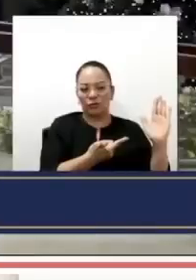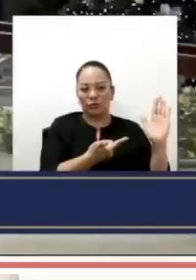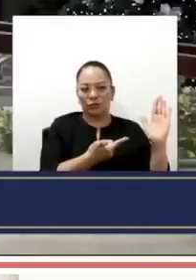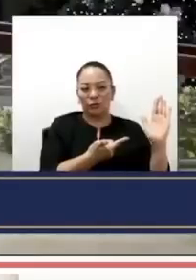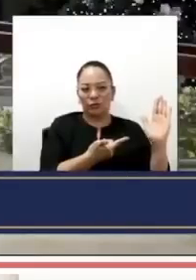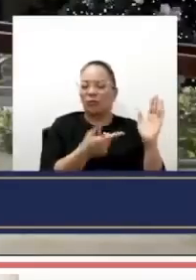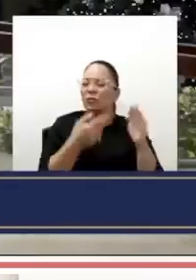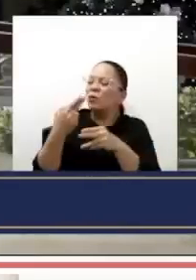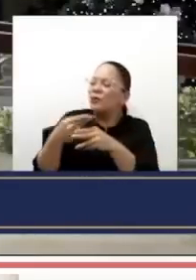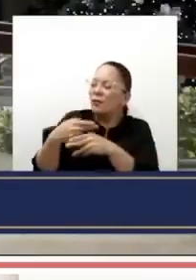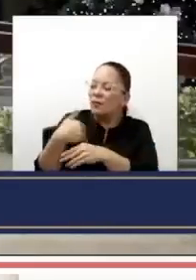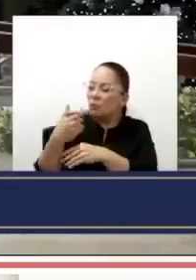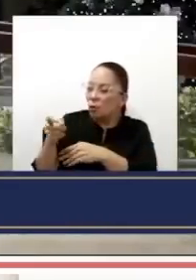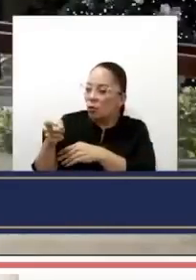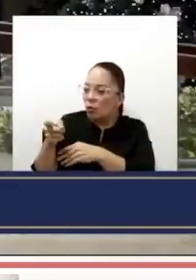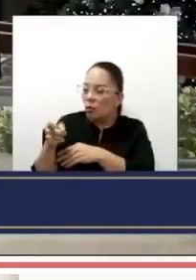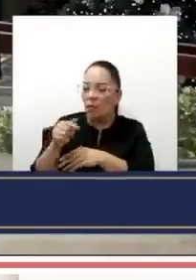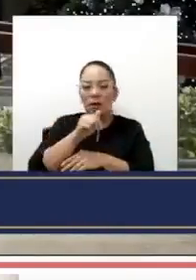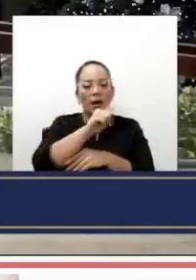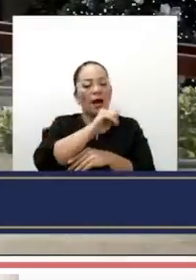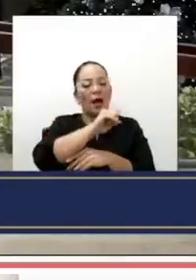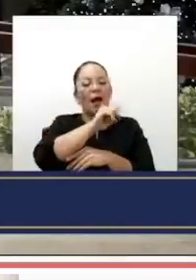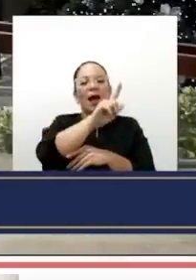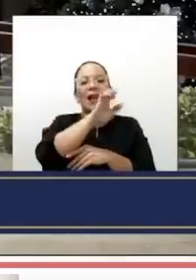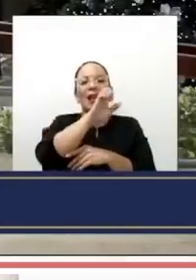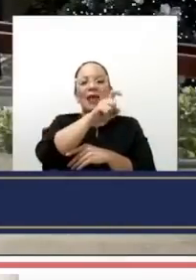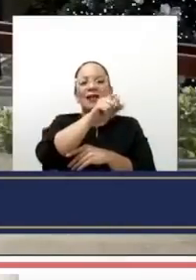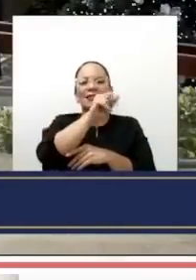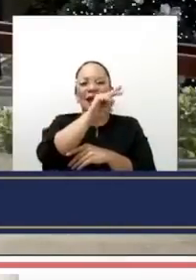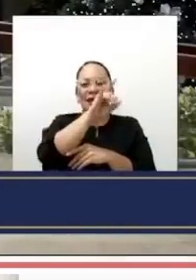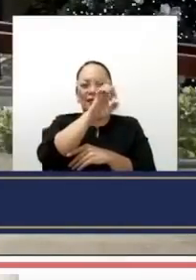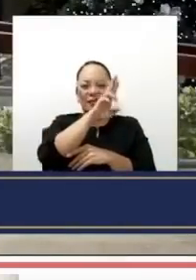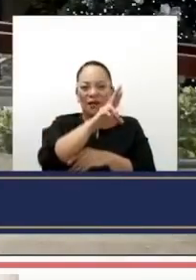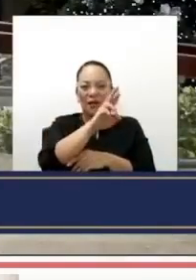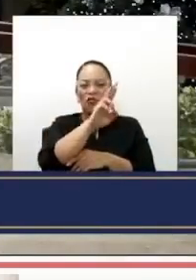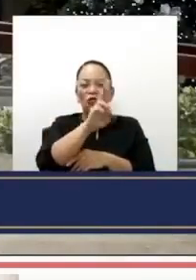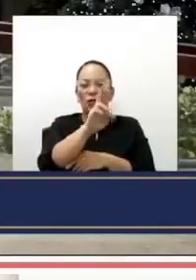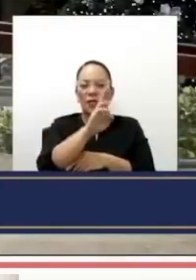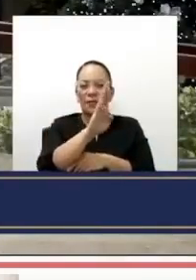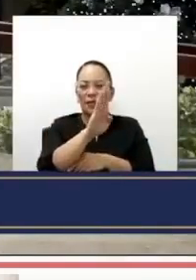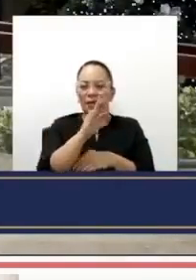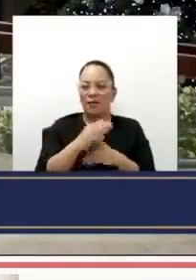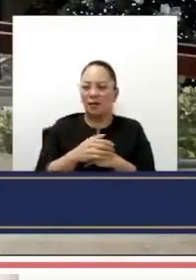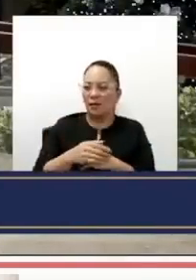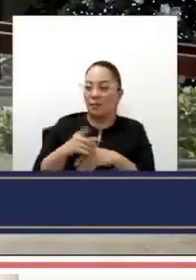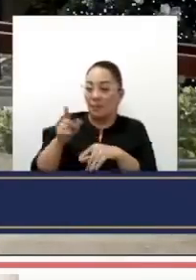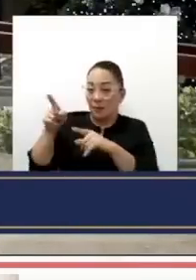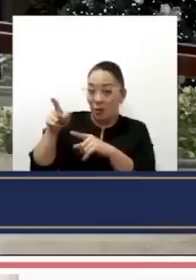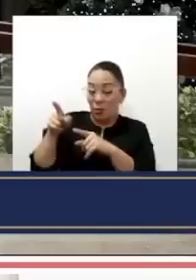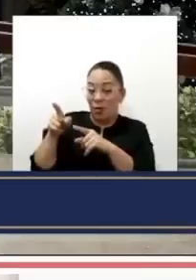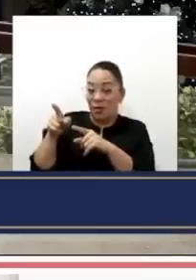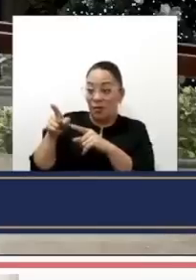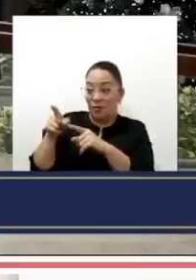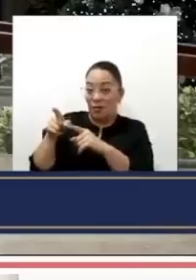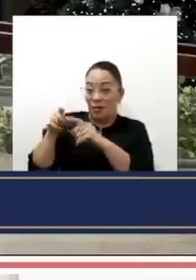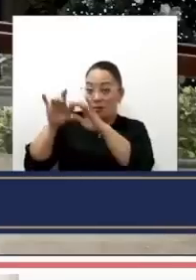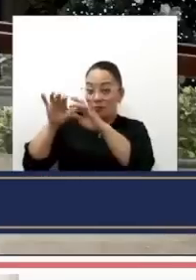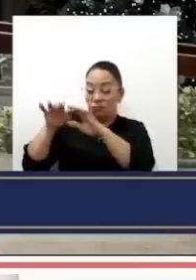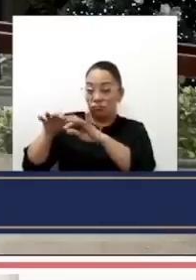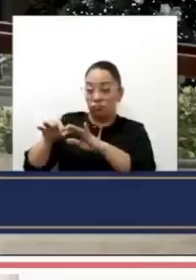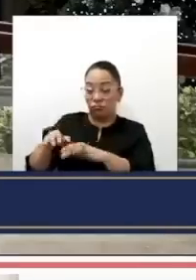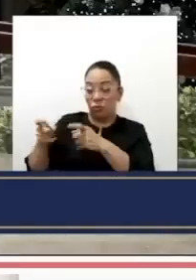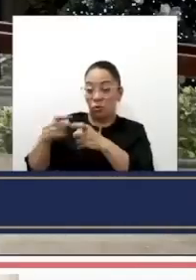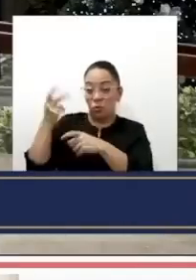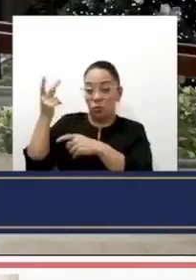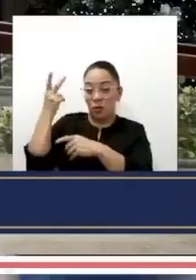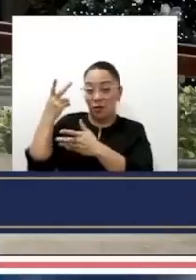¿Cómo se llama, señor? Alexander Rodríguez Badilla, pero ¿cómo puede escribir algo así? ¿Será el que le escribe los discursos o los controles